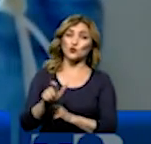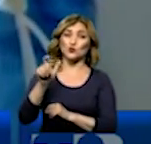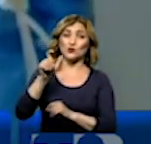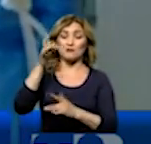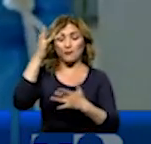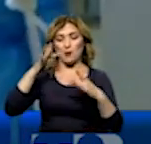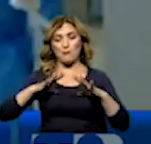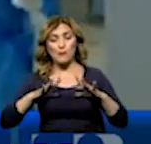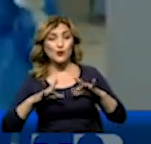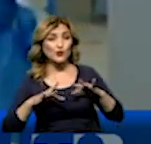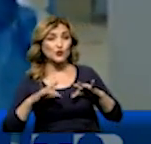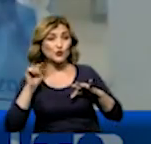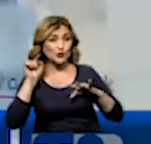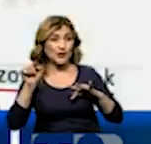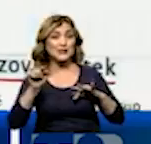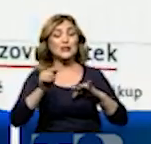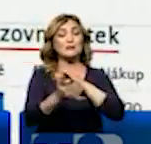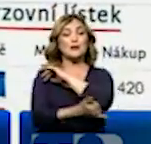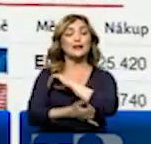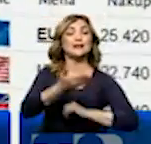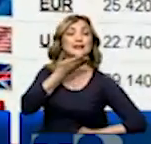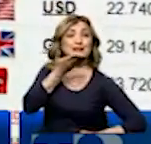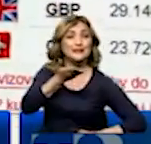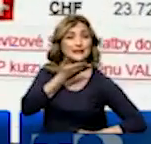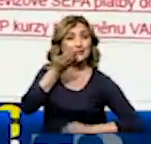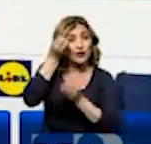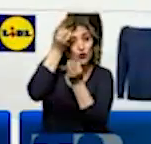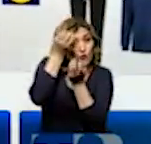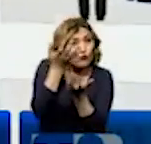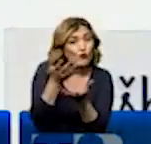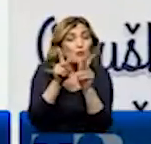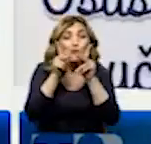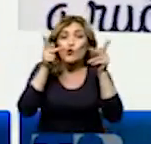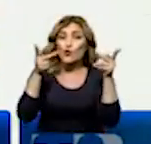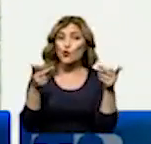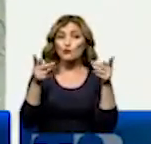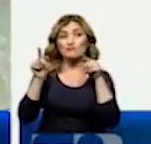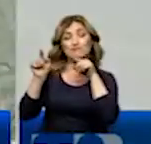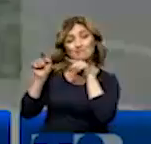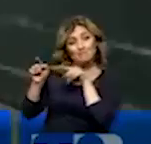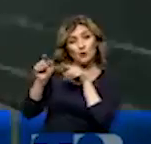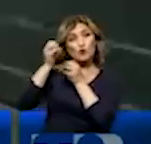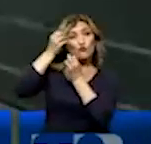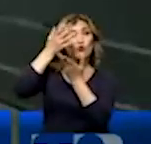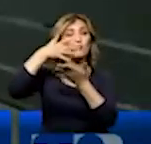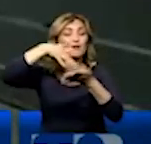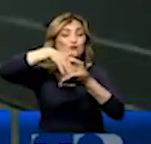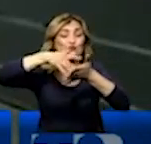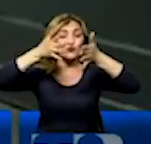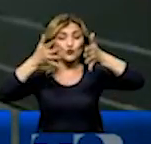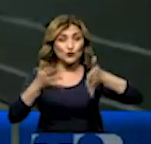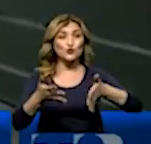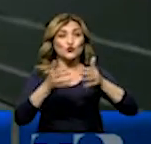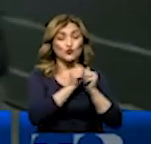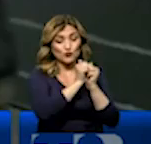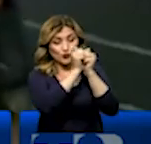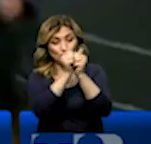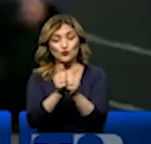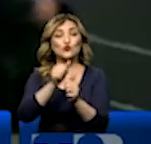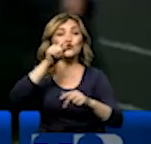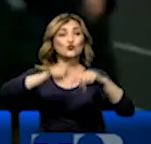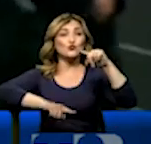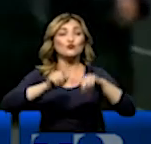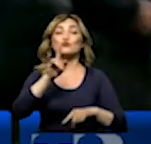de vacaciones en ese país. Así lo informó el medio checo Novinky CZ. La estudiante, quien estaba acompañada de una